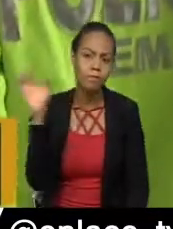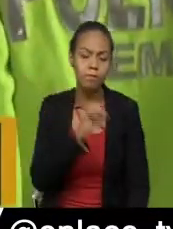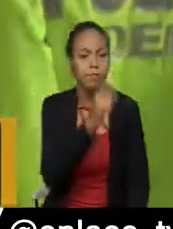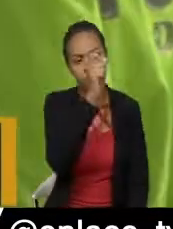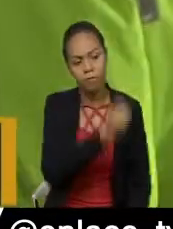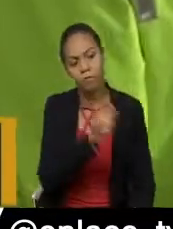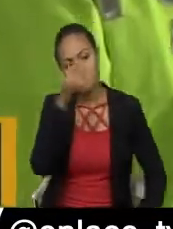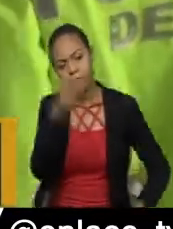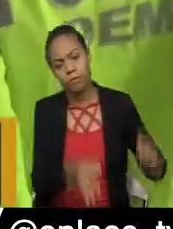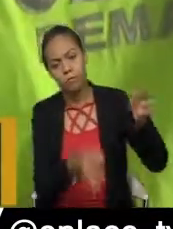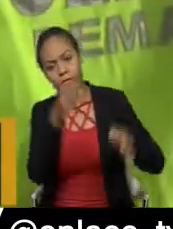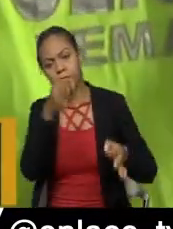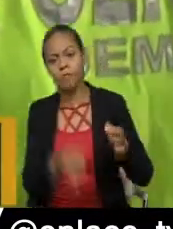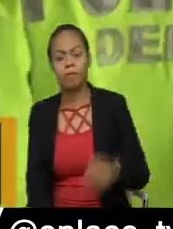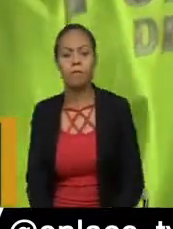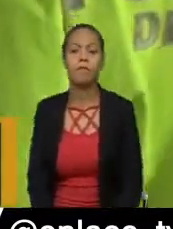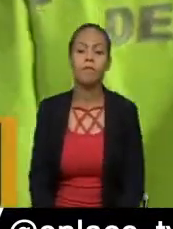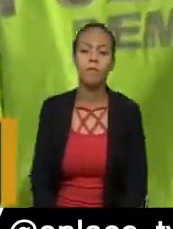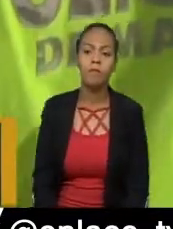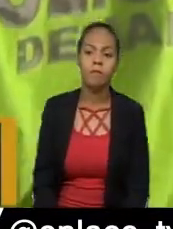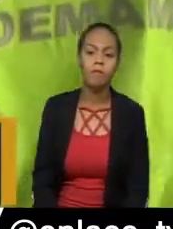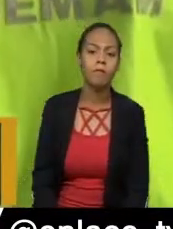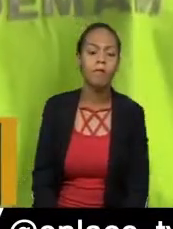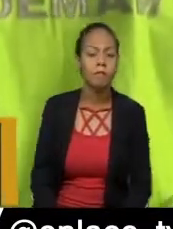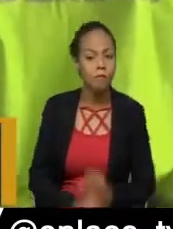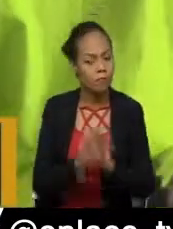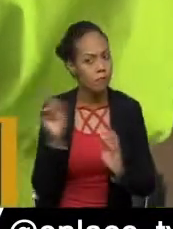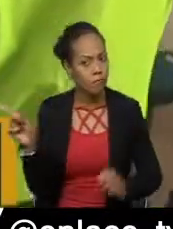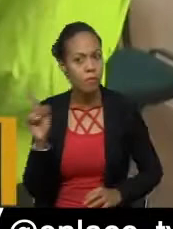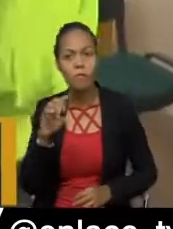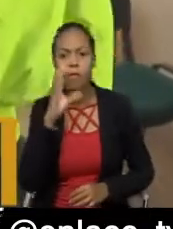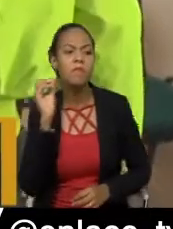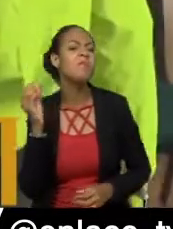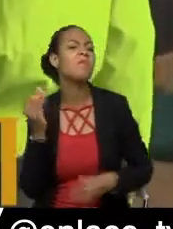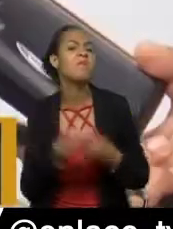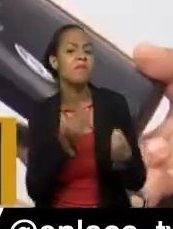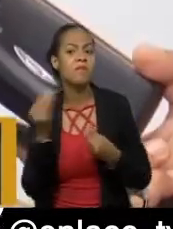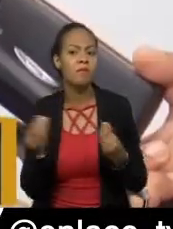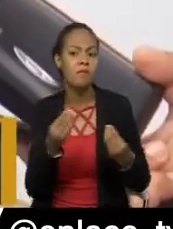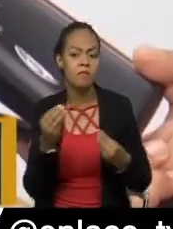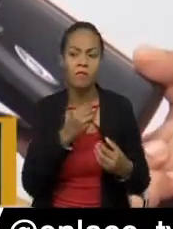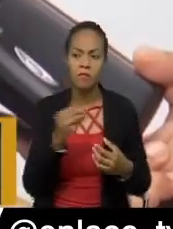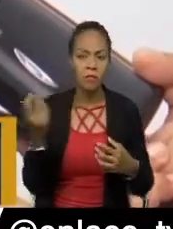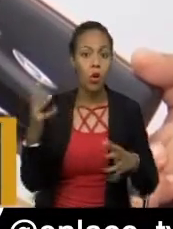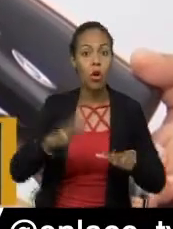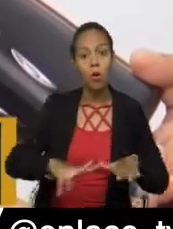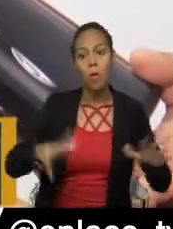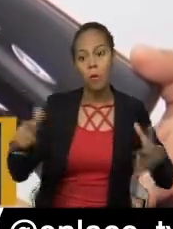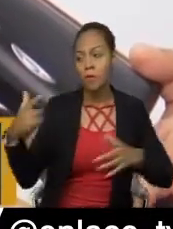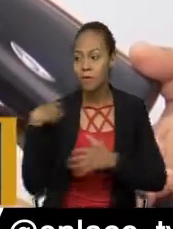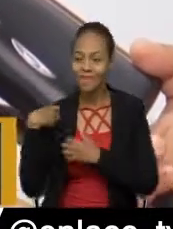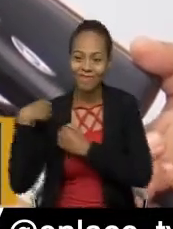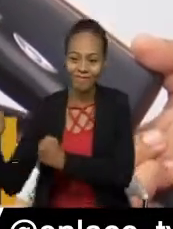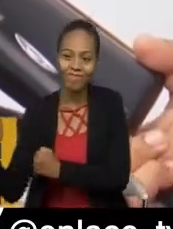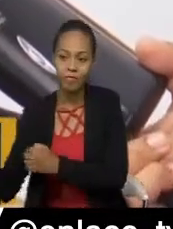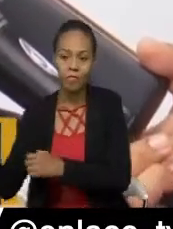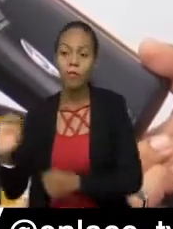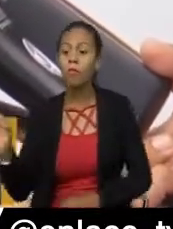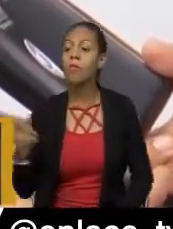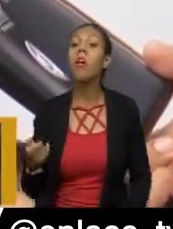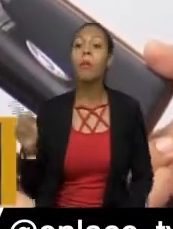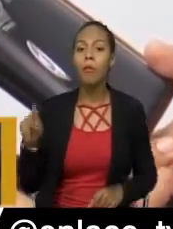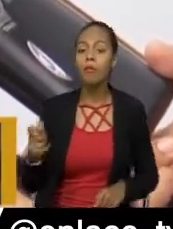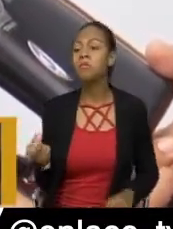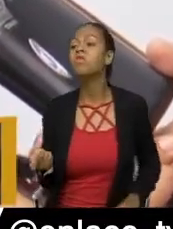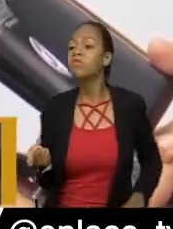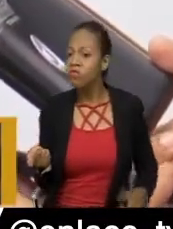persona. Es de aclarar que la modalidad de este tipo era el alado y prácticamente intimidaba a sus